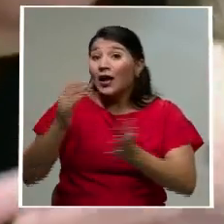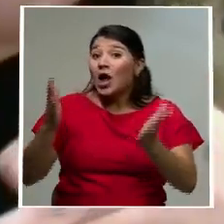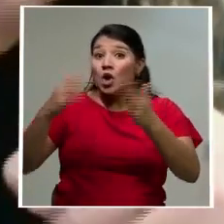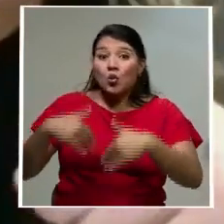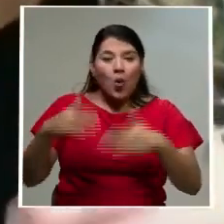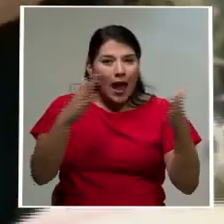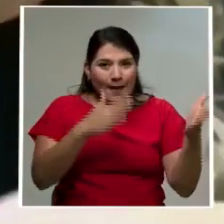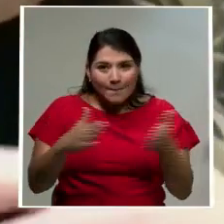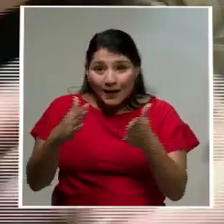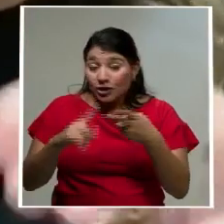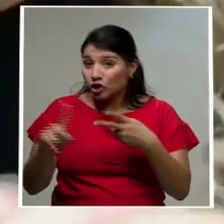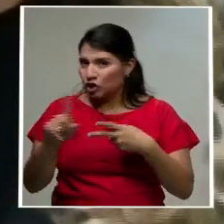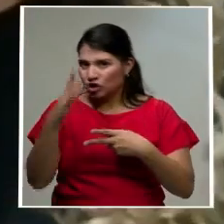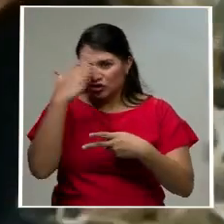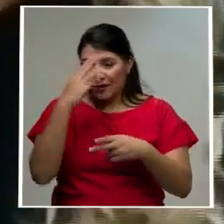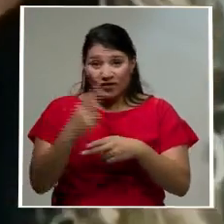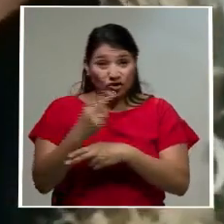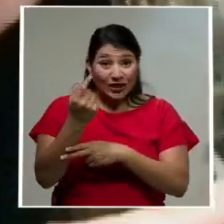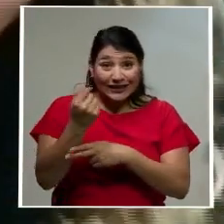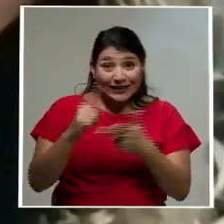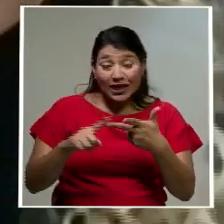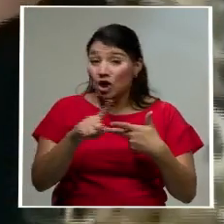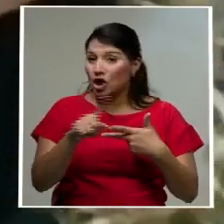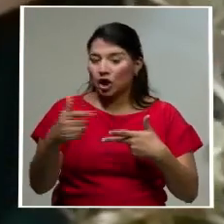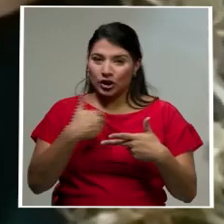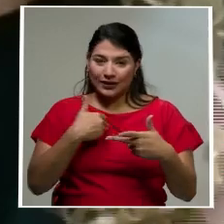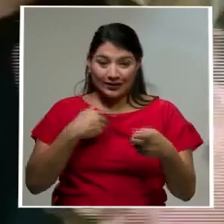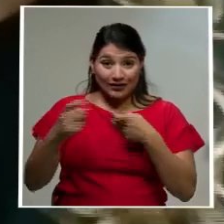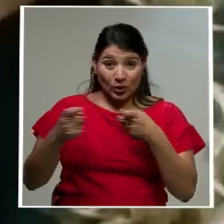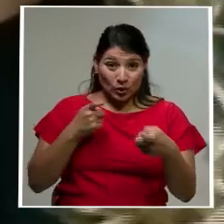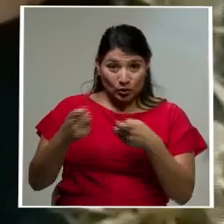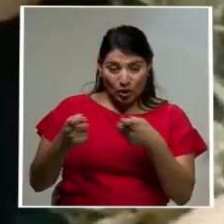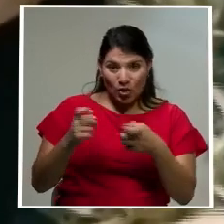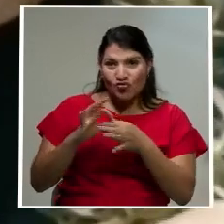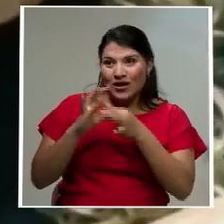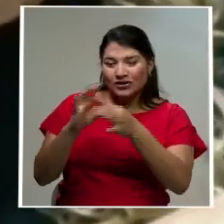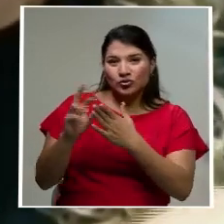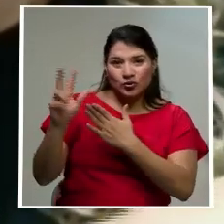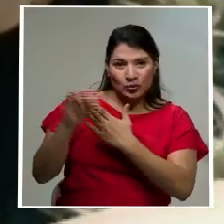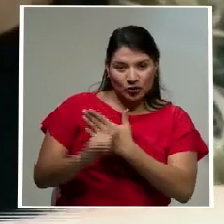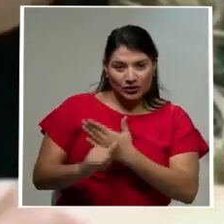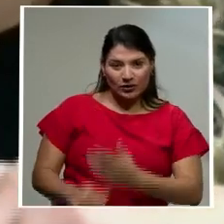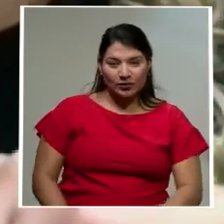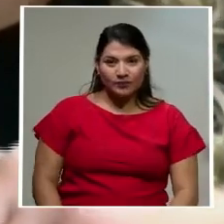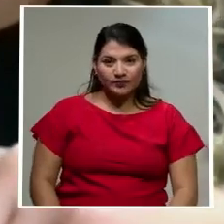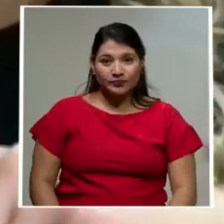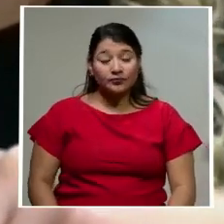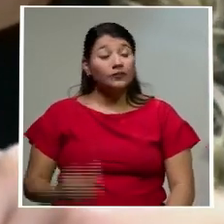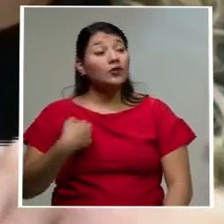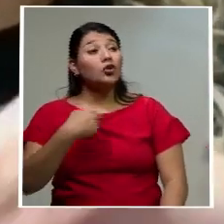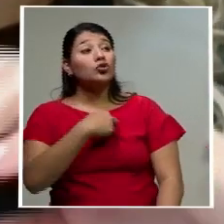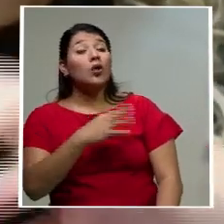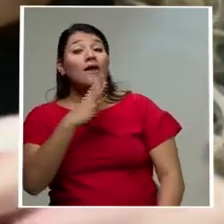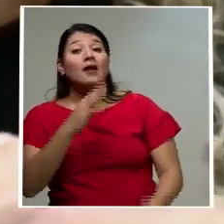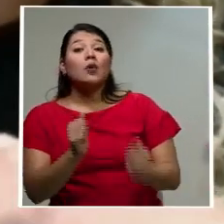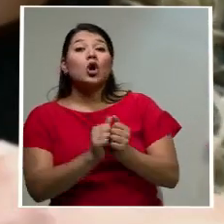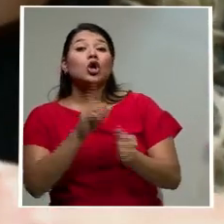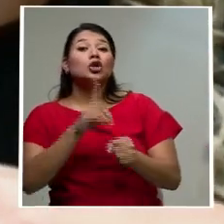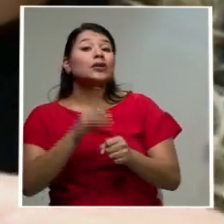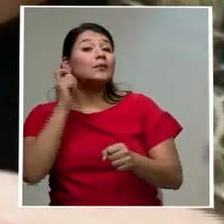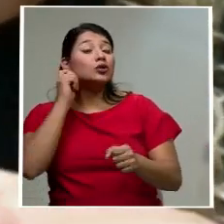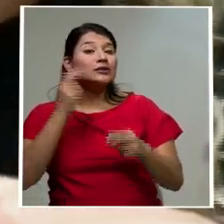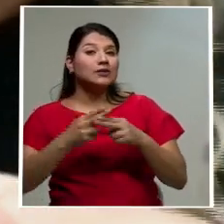no sabe gestionar y no tiene control sobre los proyectos. Estamos hablando con la diputada